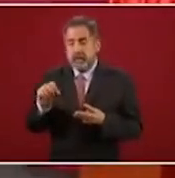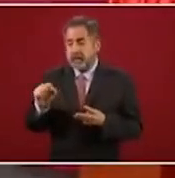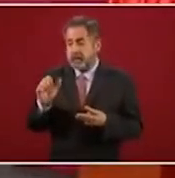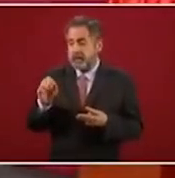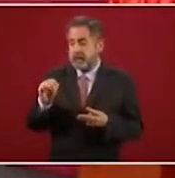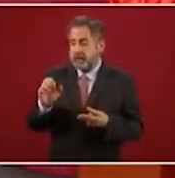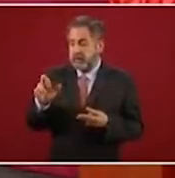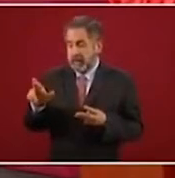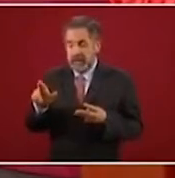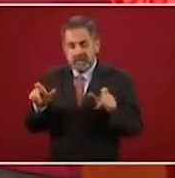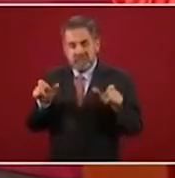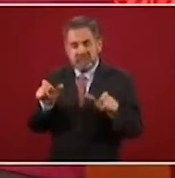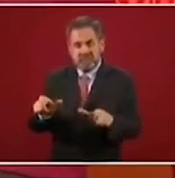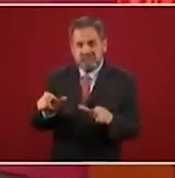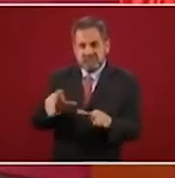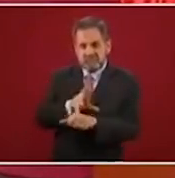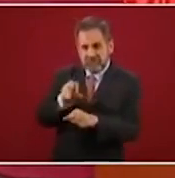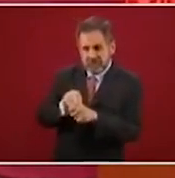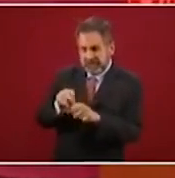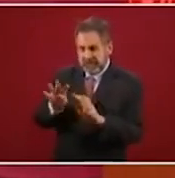sí está